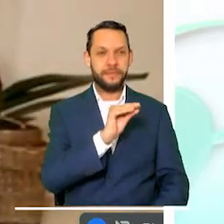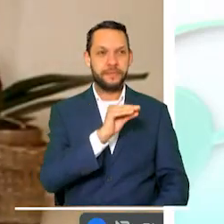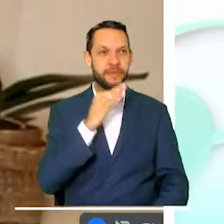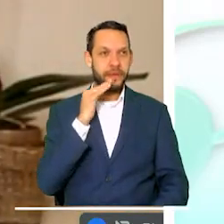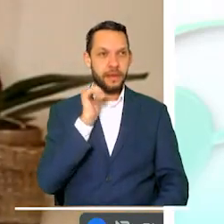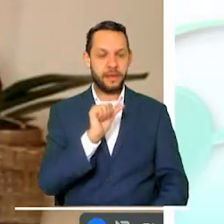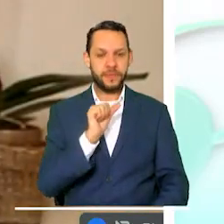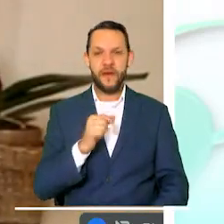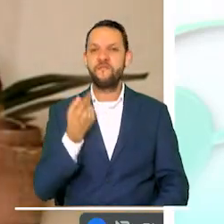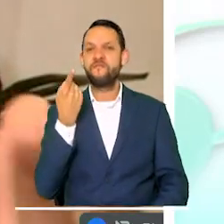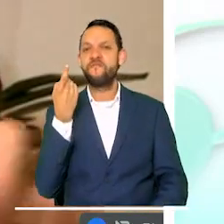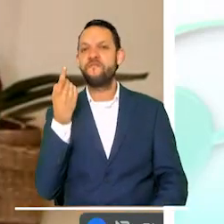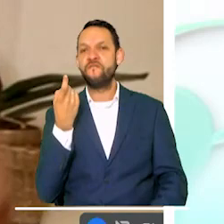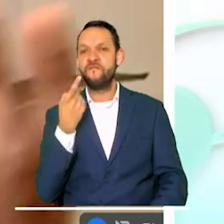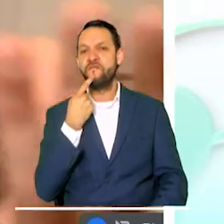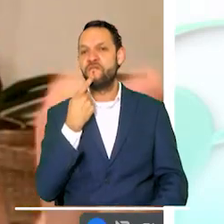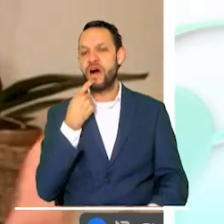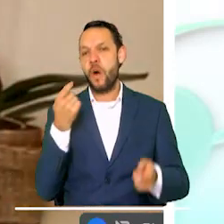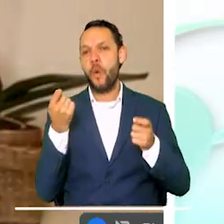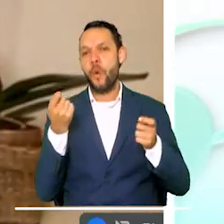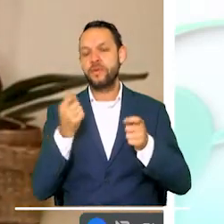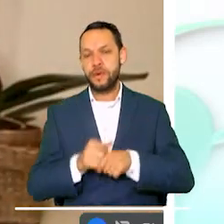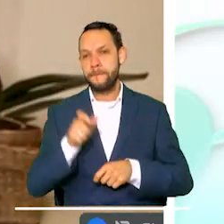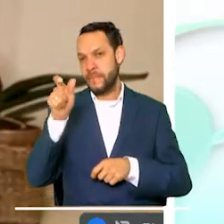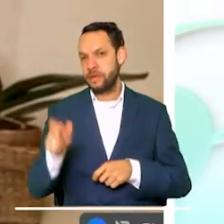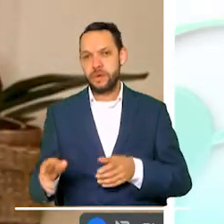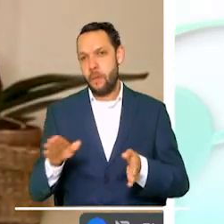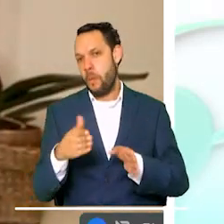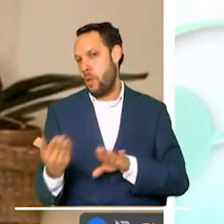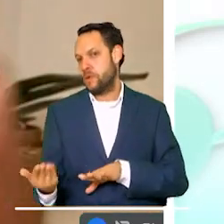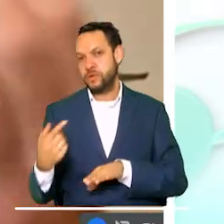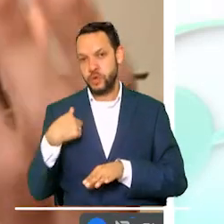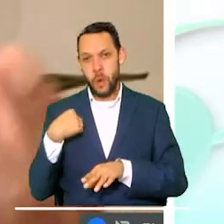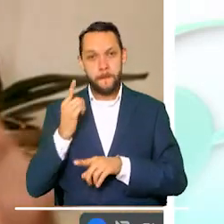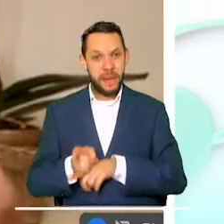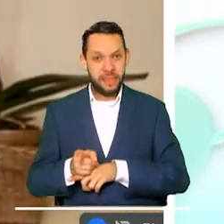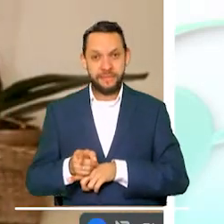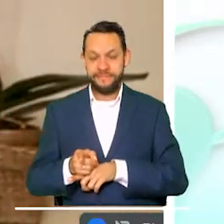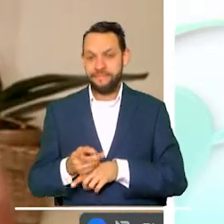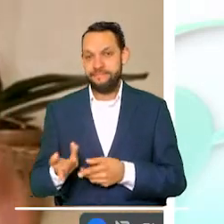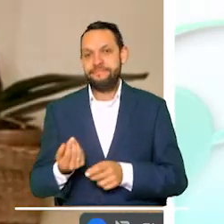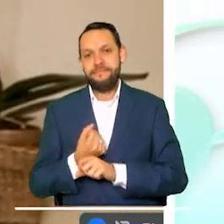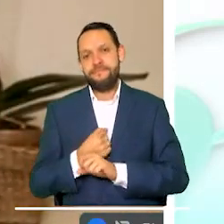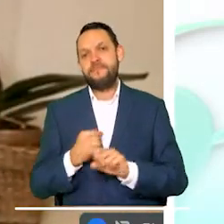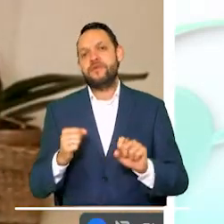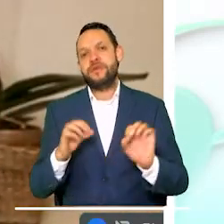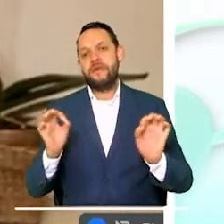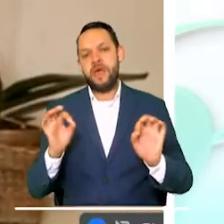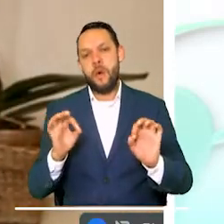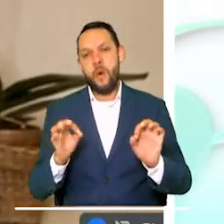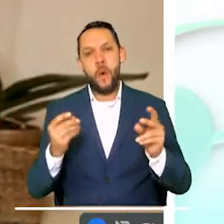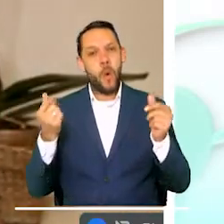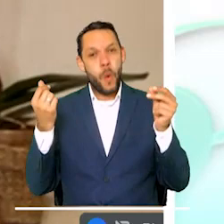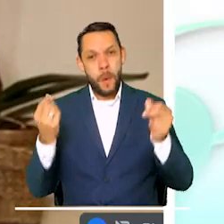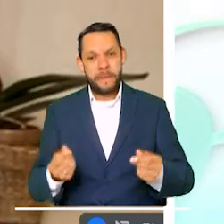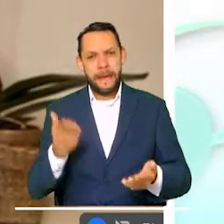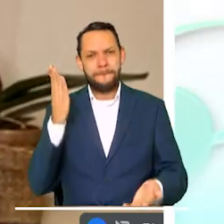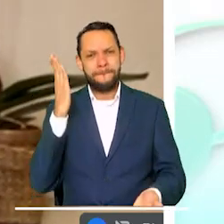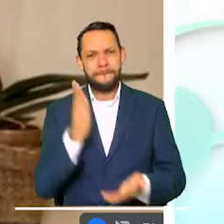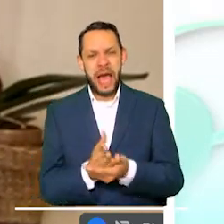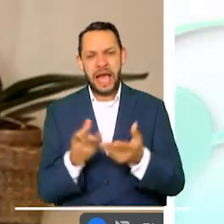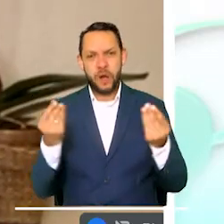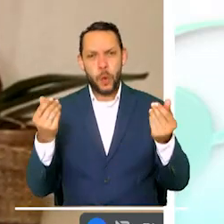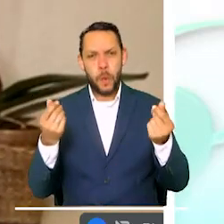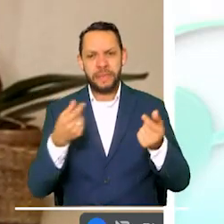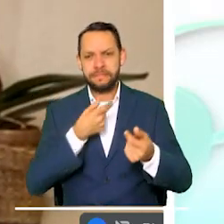nuestro control. Una pérdida de un familiar, cuando te sucede algo económicamente de forma